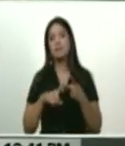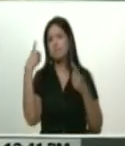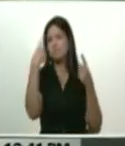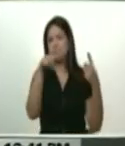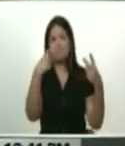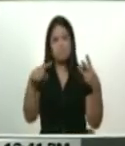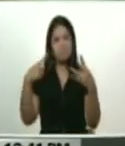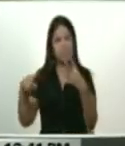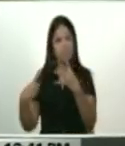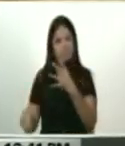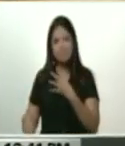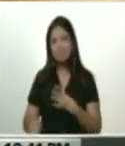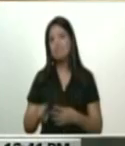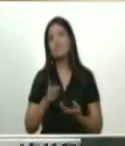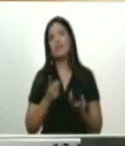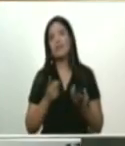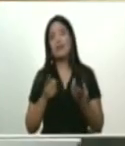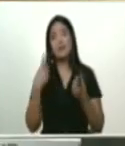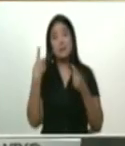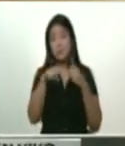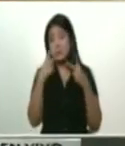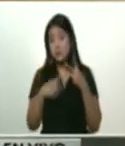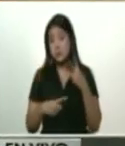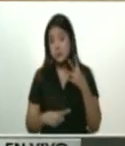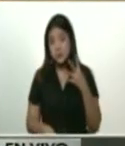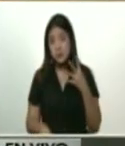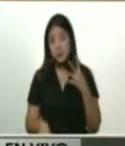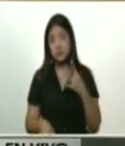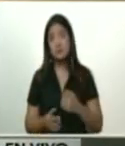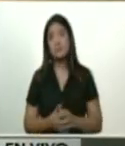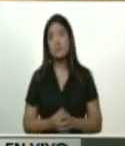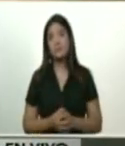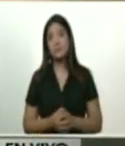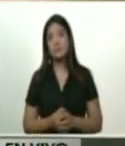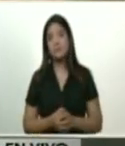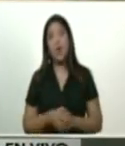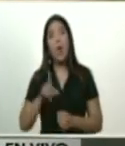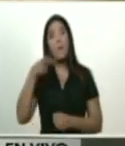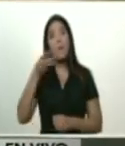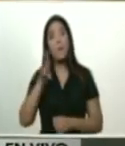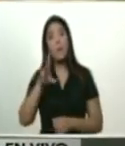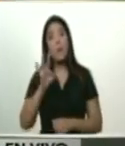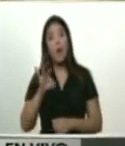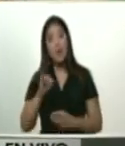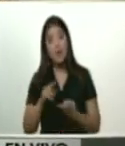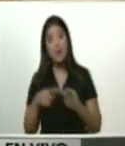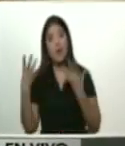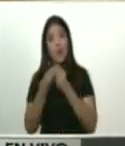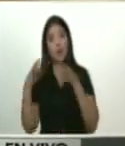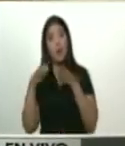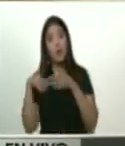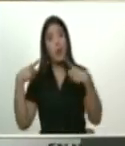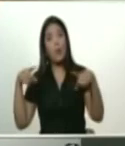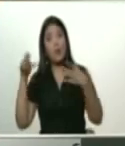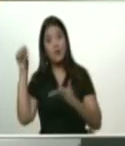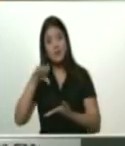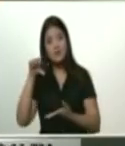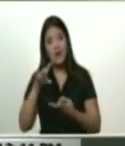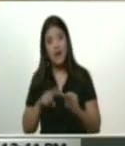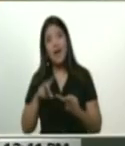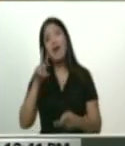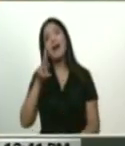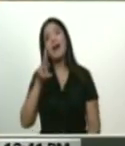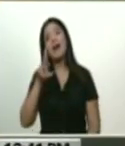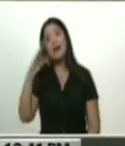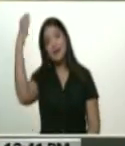Lucero, Omar Acedo, Omar Enrique, Paul Gilman, Porfi Baloa y su orquesta, Nubín Lacain, Rey